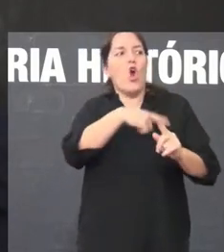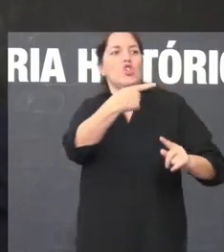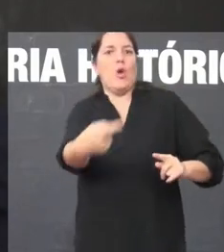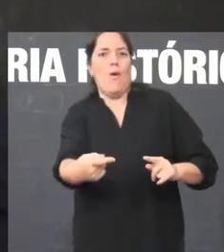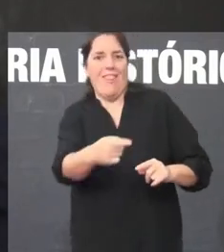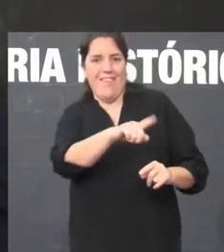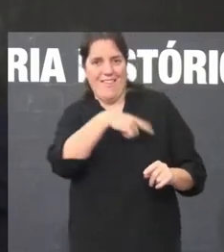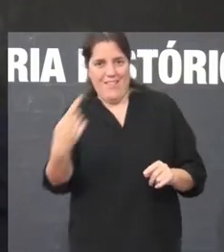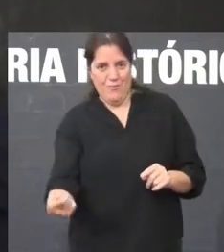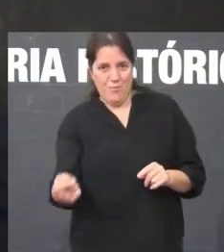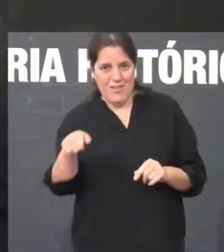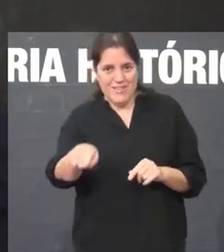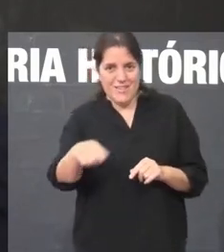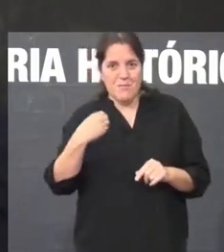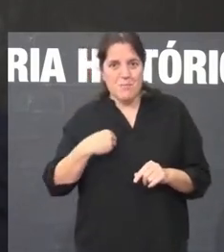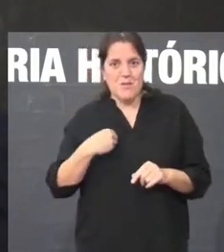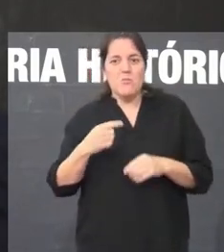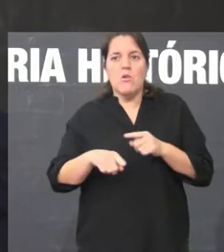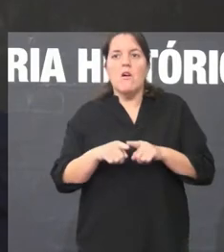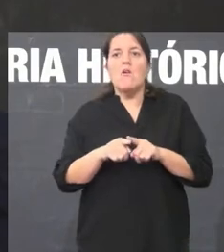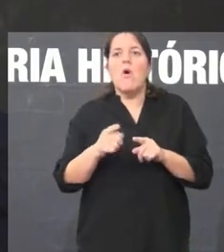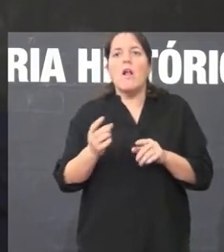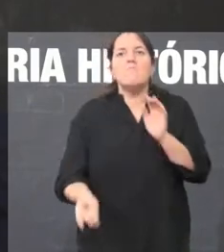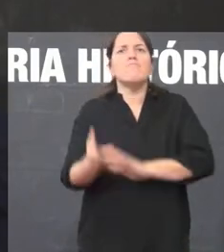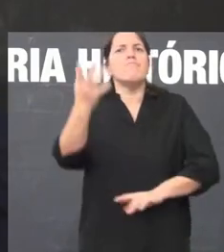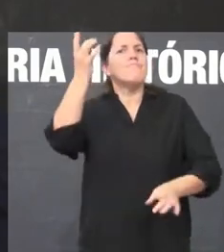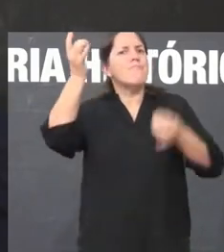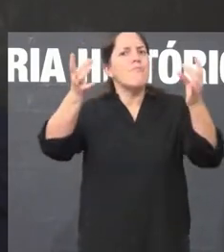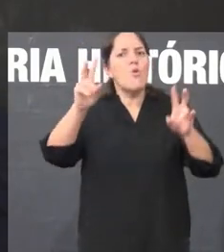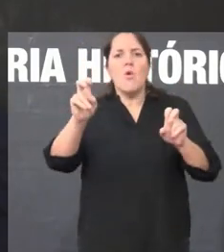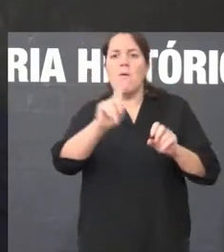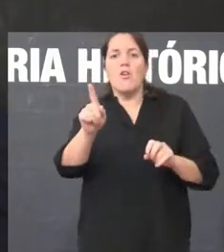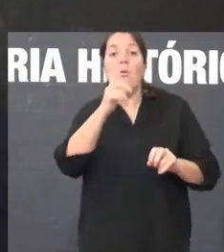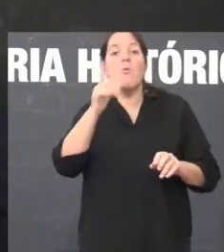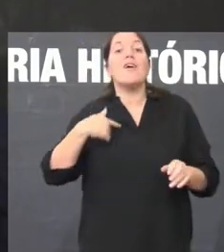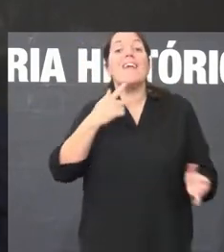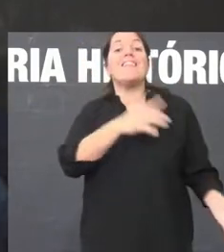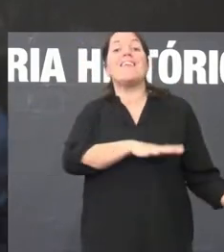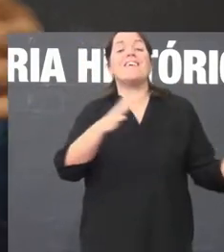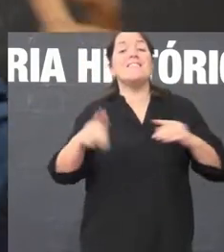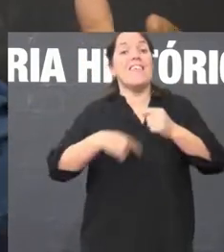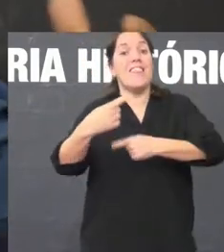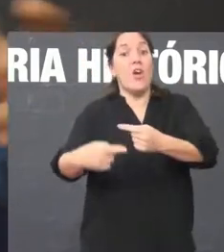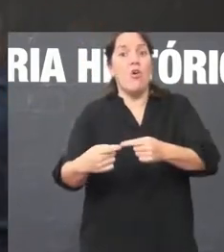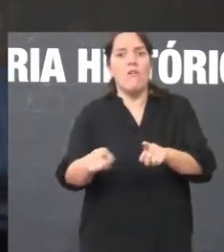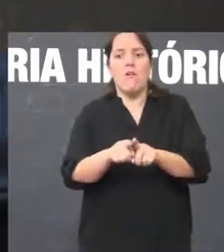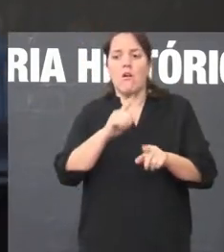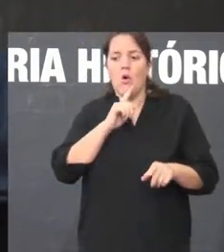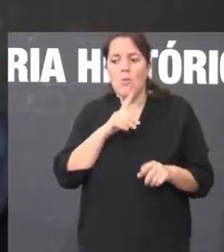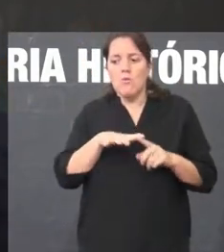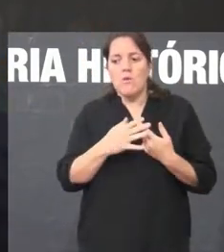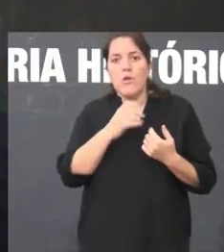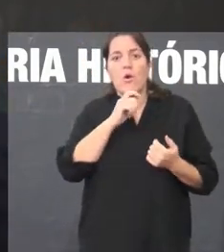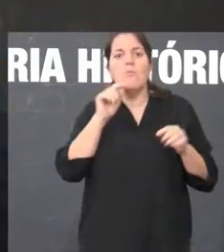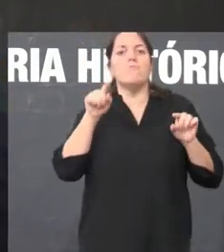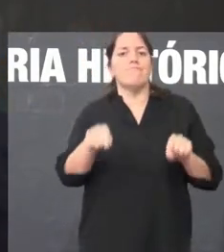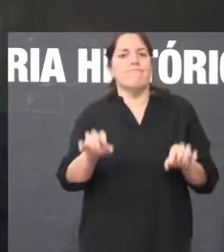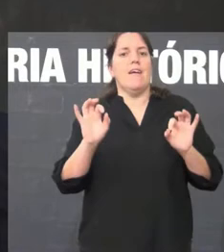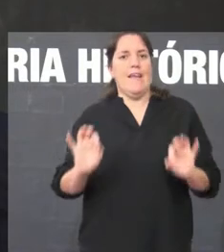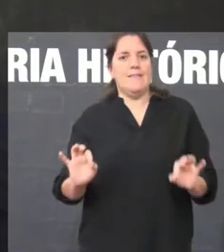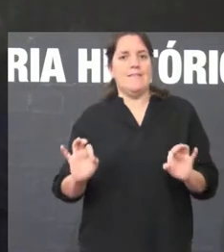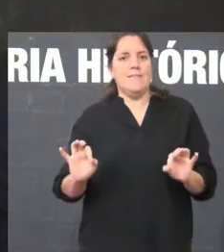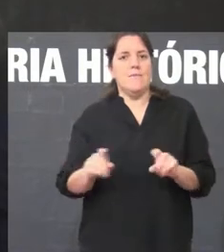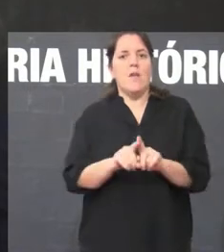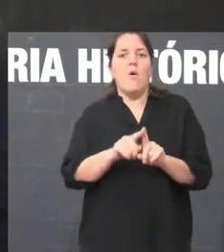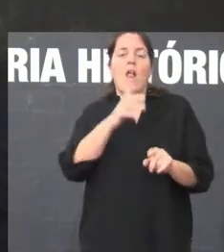¿Por qué? Porque la transición fue lo que fue. No se trata ahora de analizarlo, pero sí es cierto